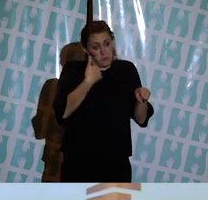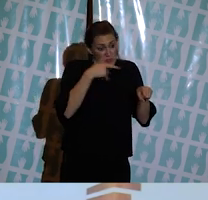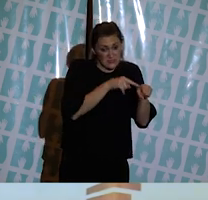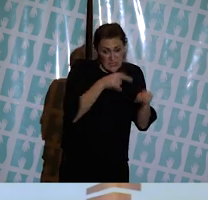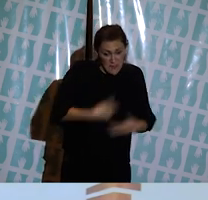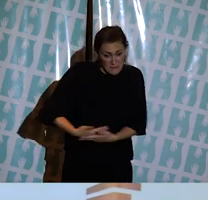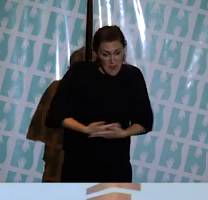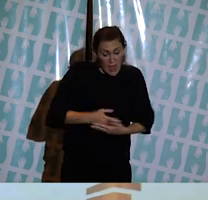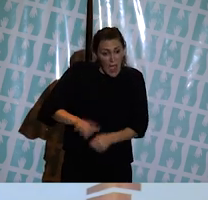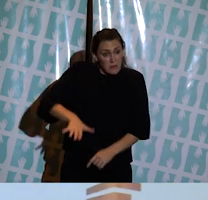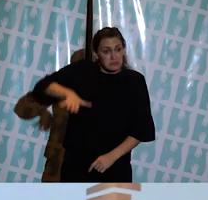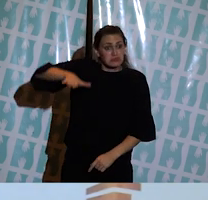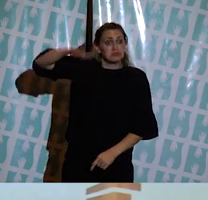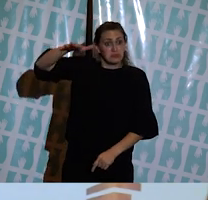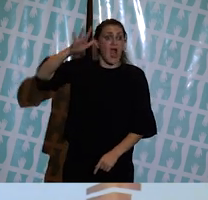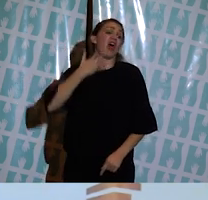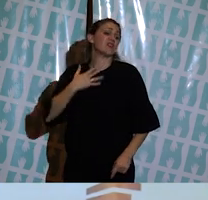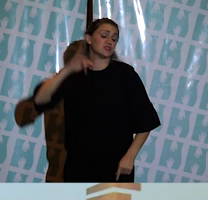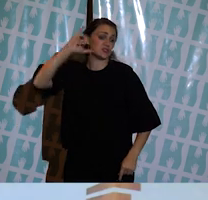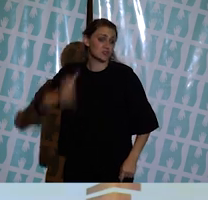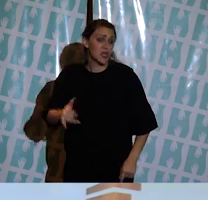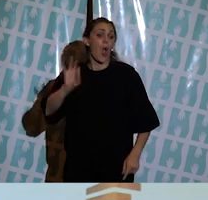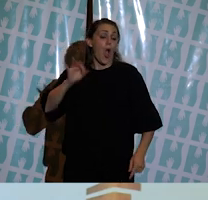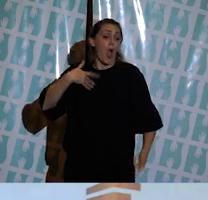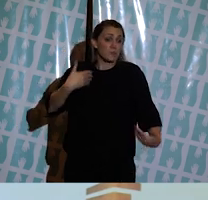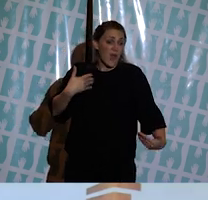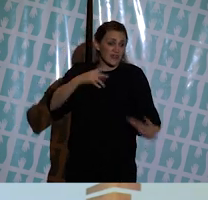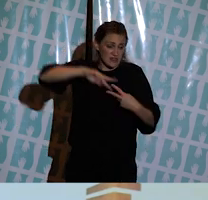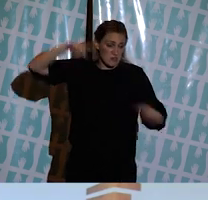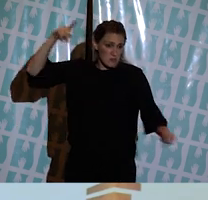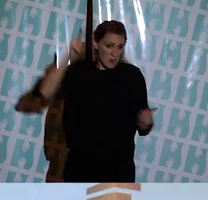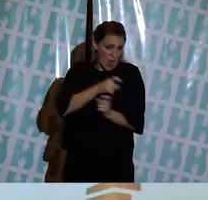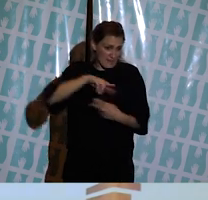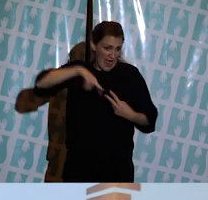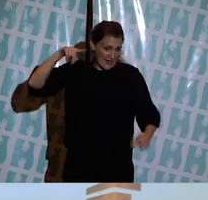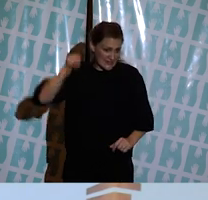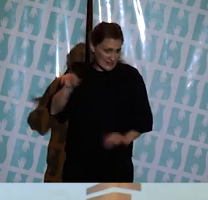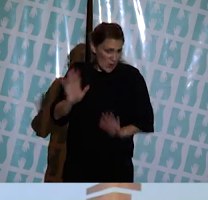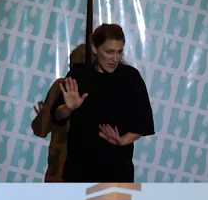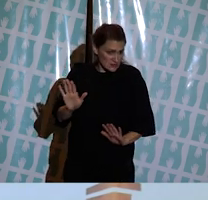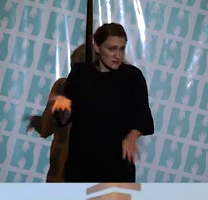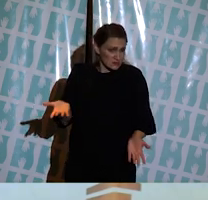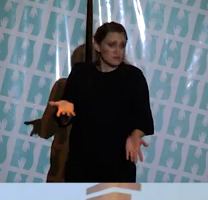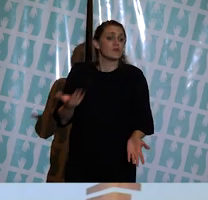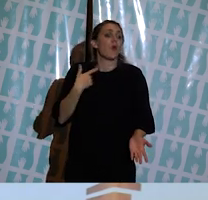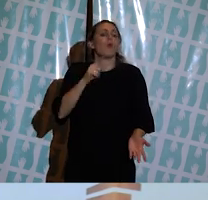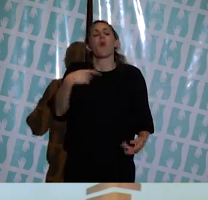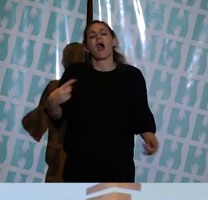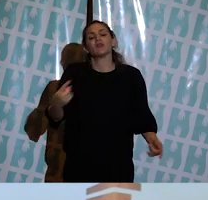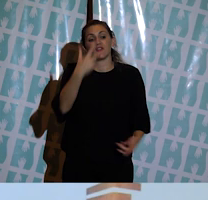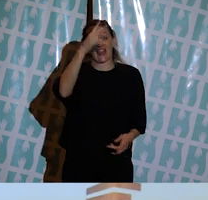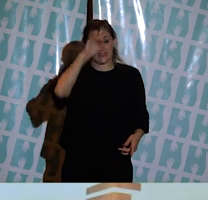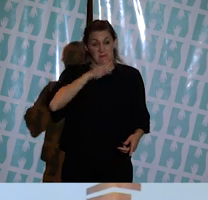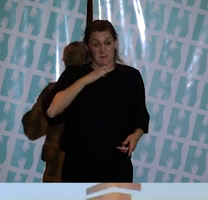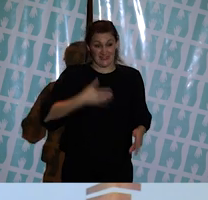ser problemas de aprendizaje, o puede ser directamente una malformación congénita, que cuando se da en el primer trimestre. Acá hay